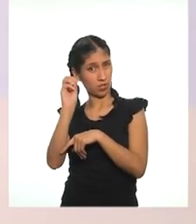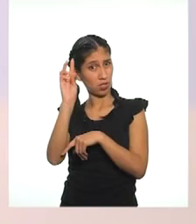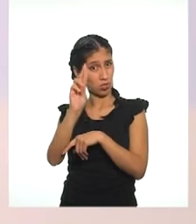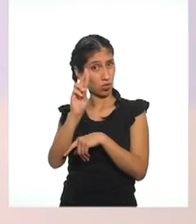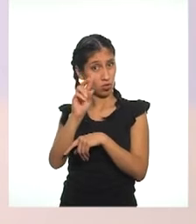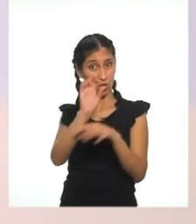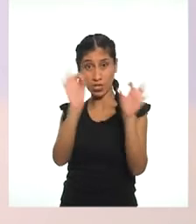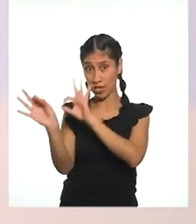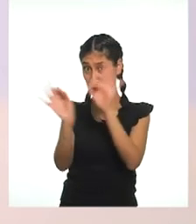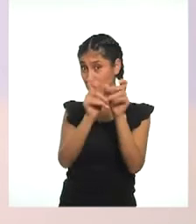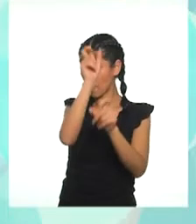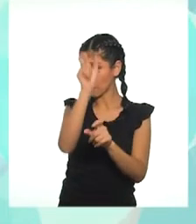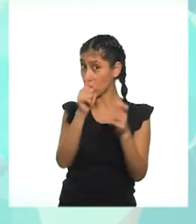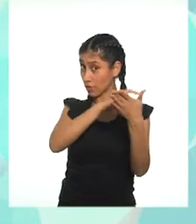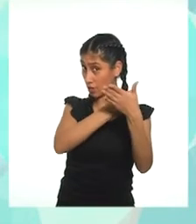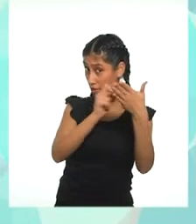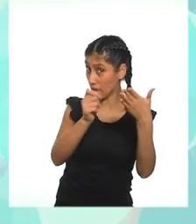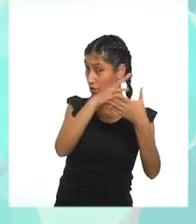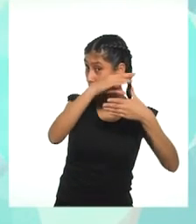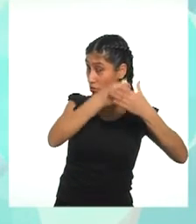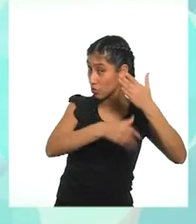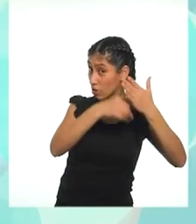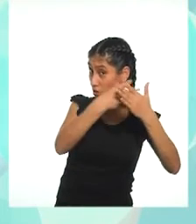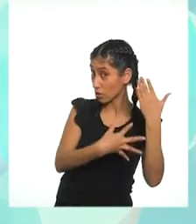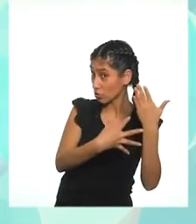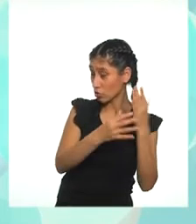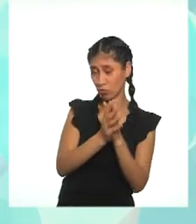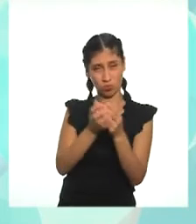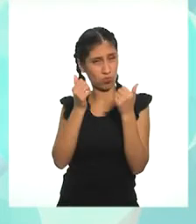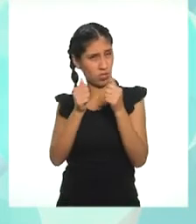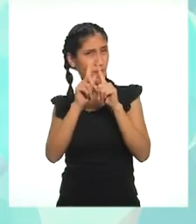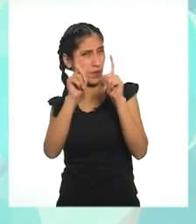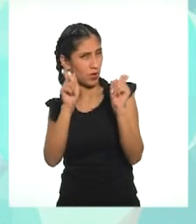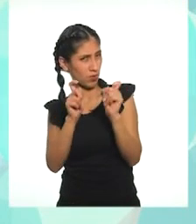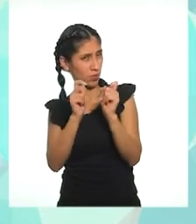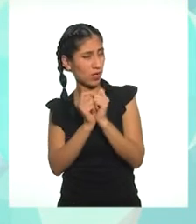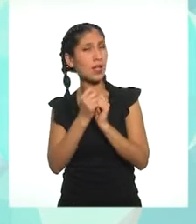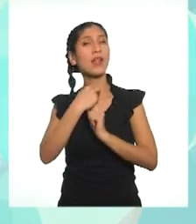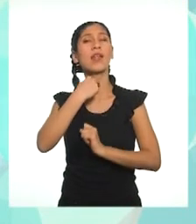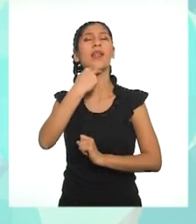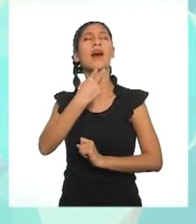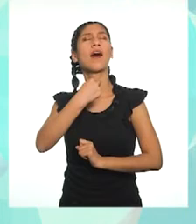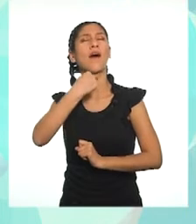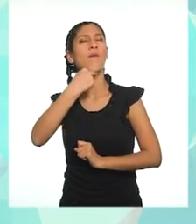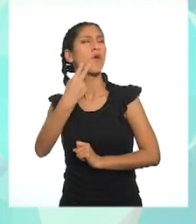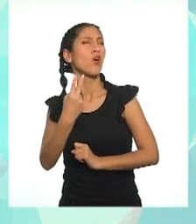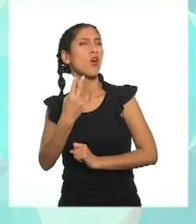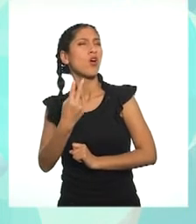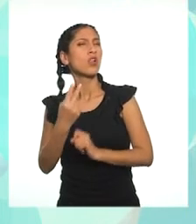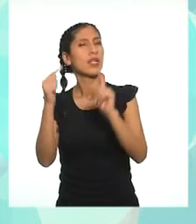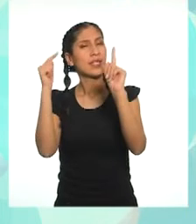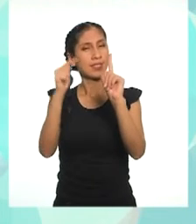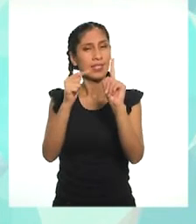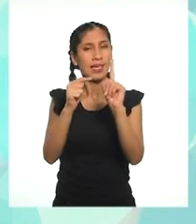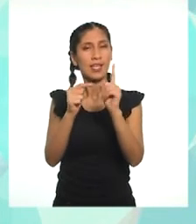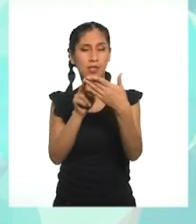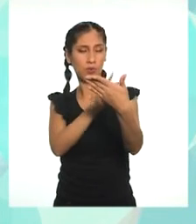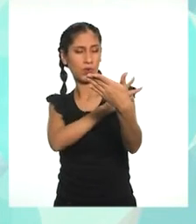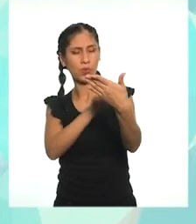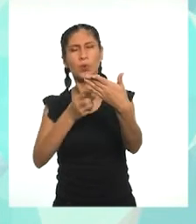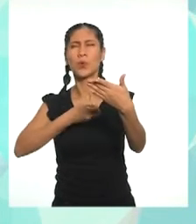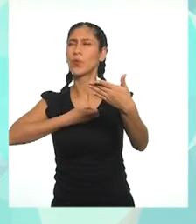escrito el texto? Buena pregunta, Tocino. La voz narradora es quien cuenta y